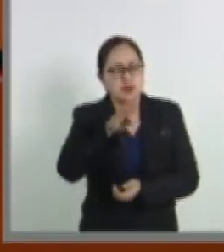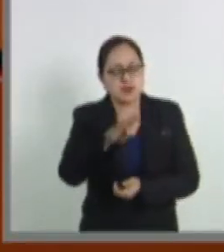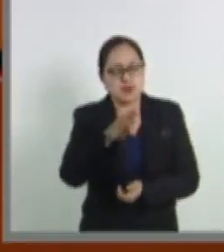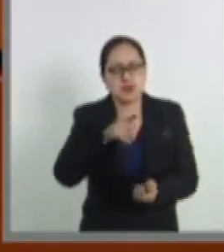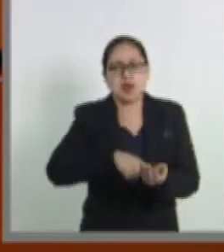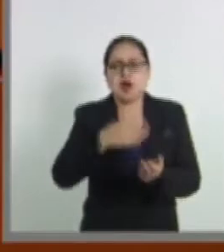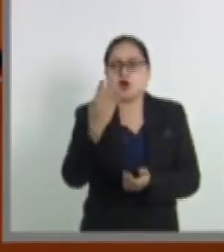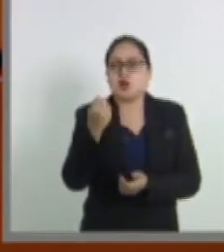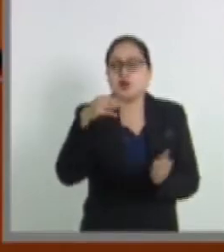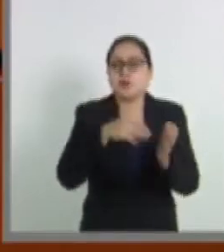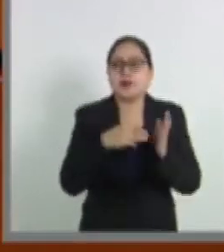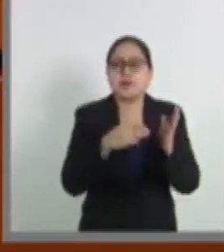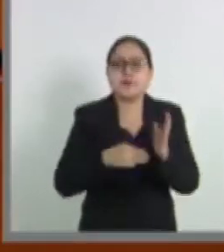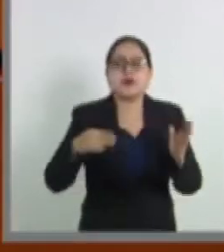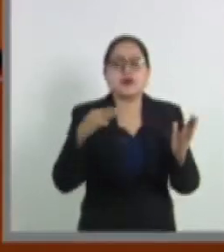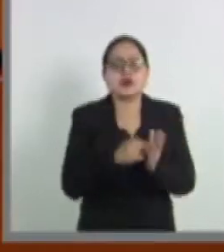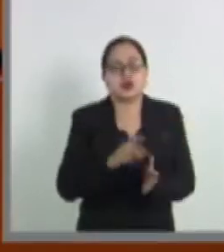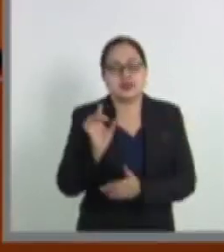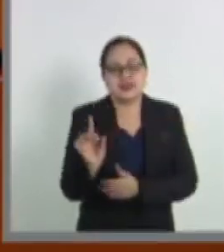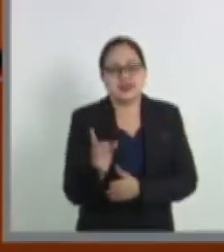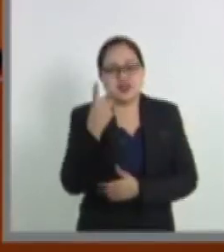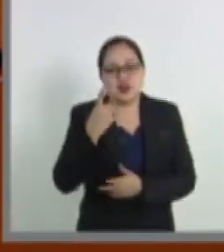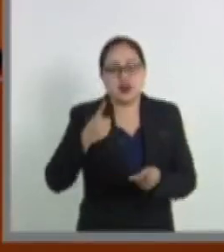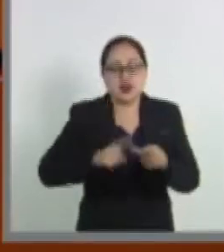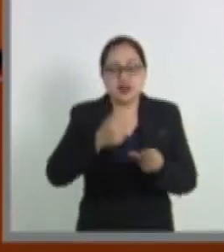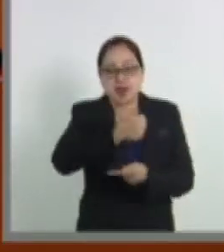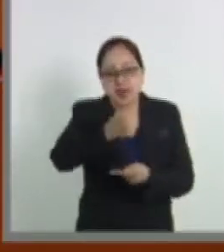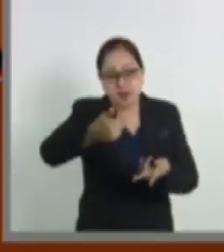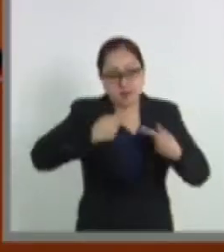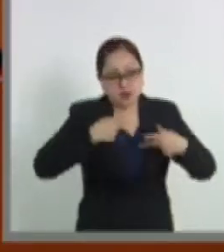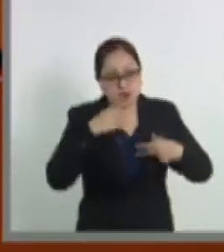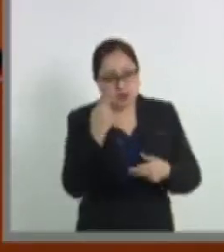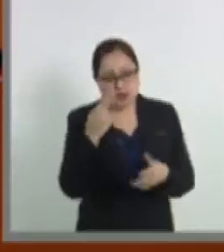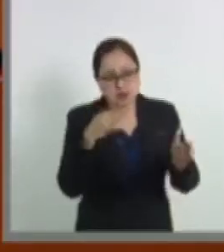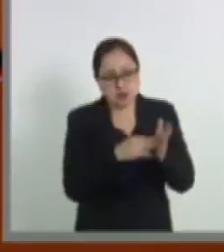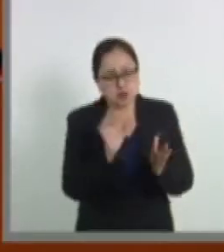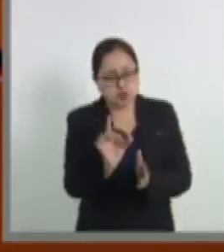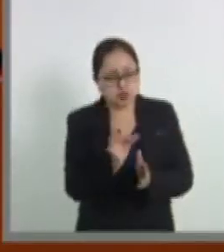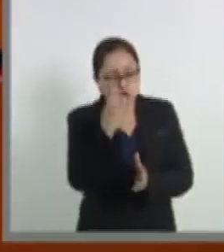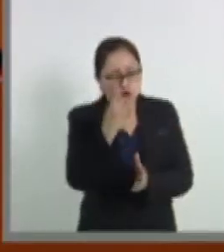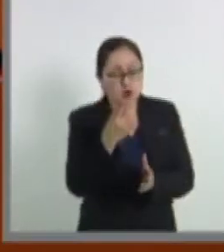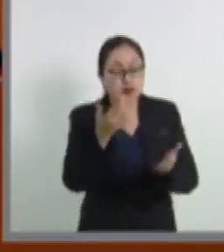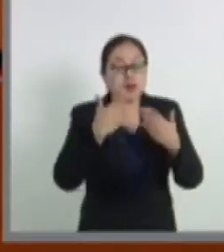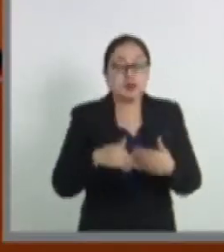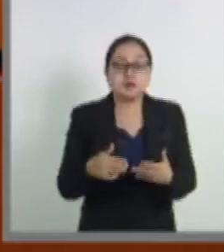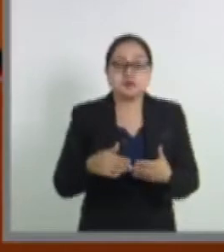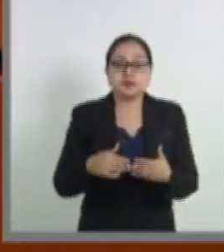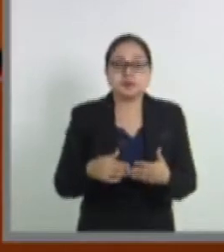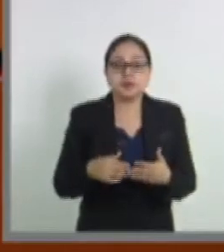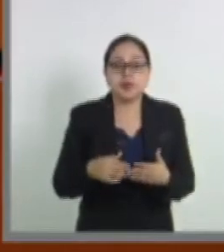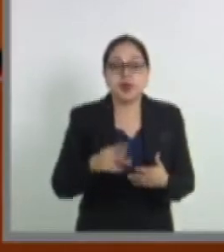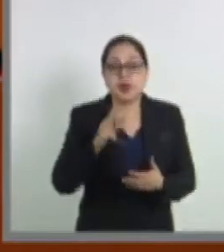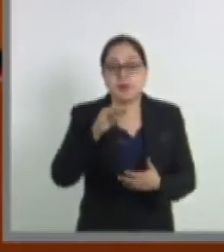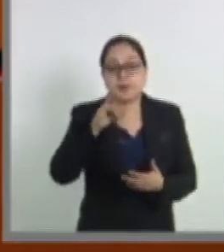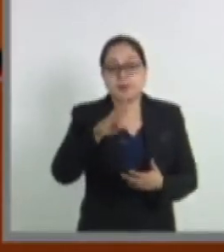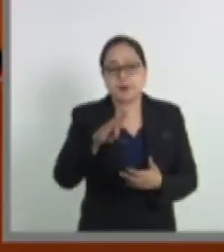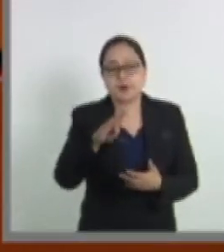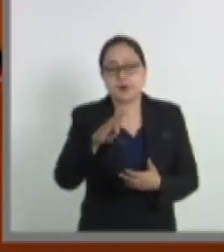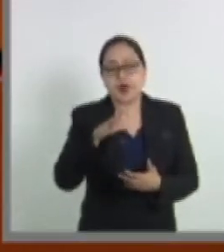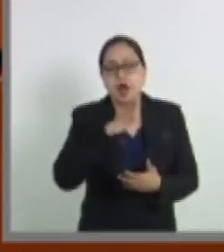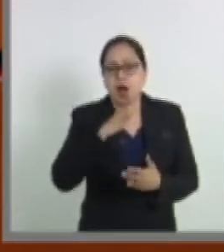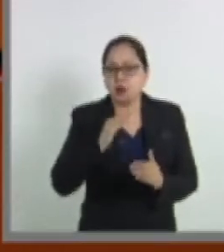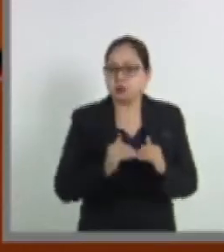9.000 millones de dólares y un PIB per cápita de 25.000 dólares. Bahamas tiene un PIB per cápita